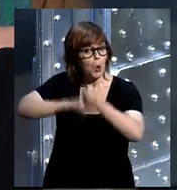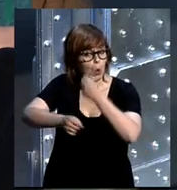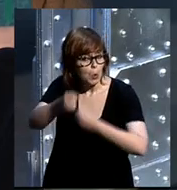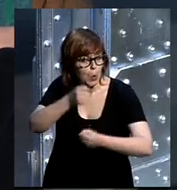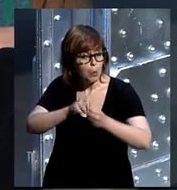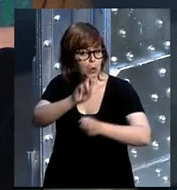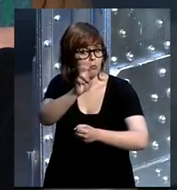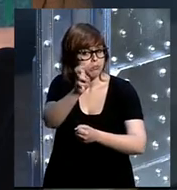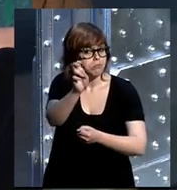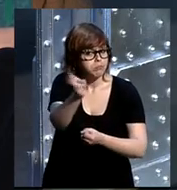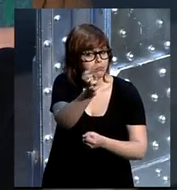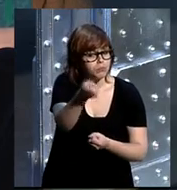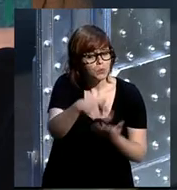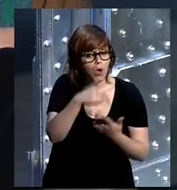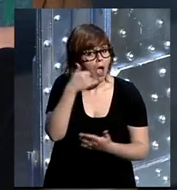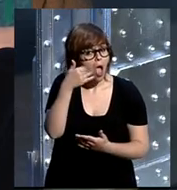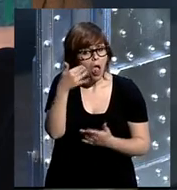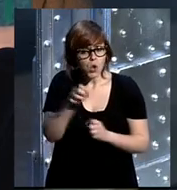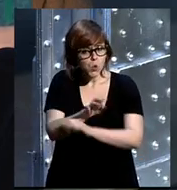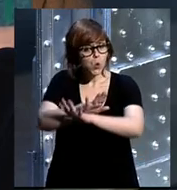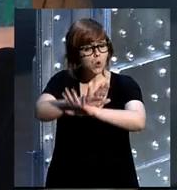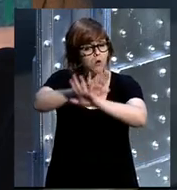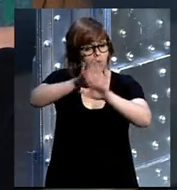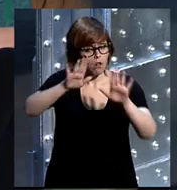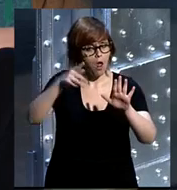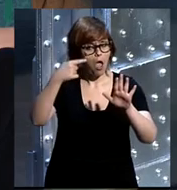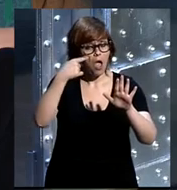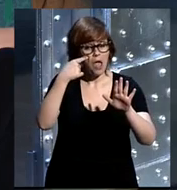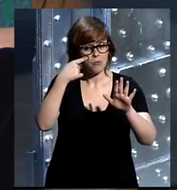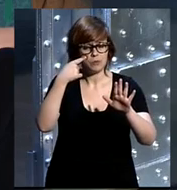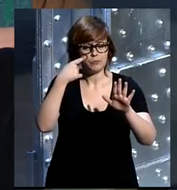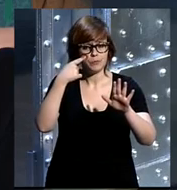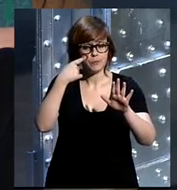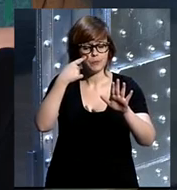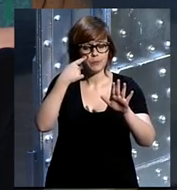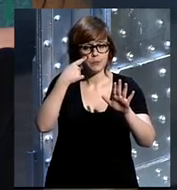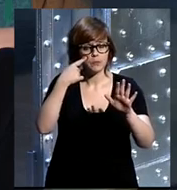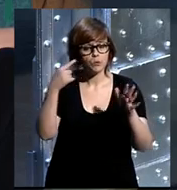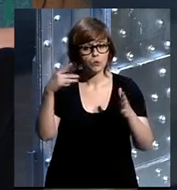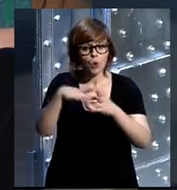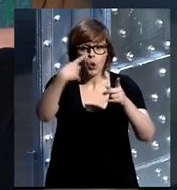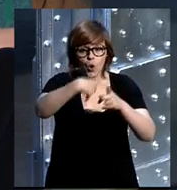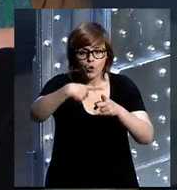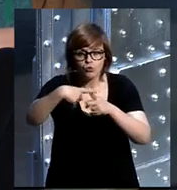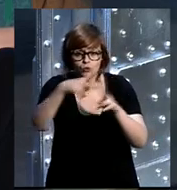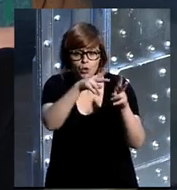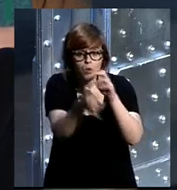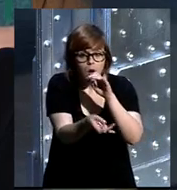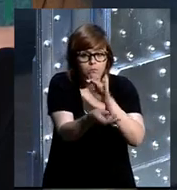cosa que es muy clara, y es que intentar regular cosas que están